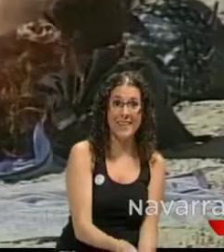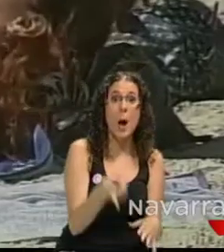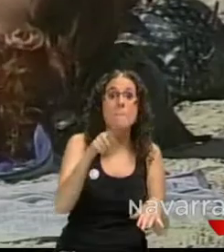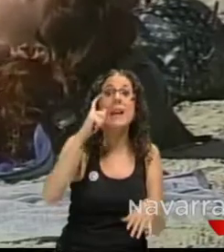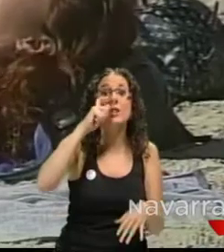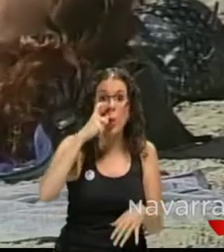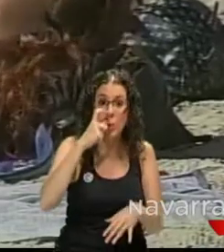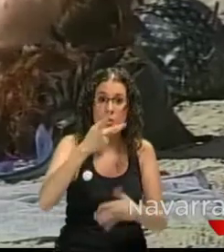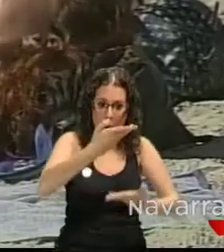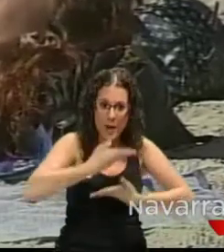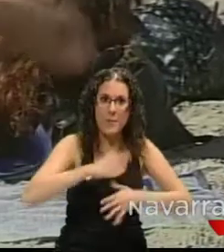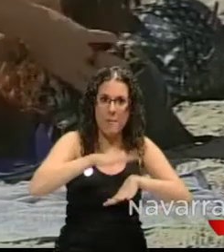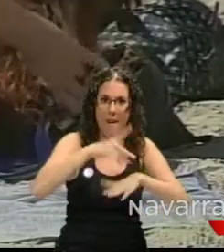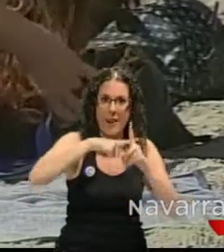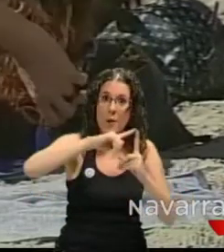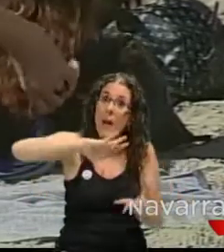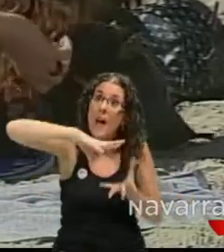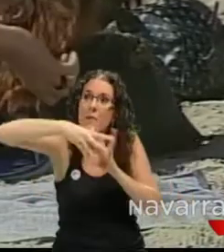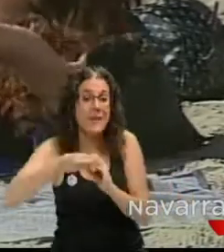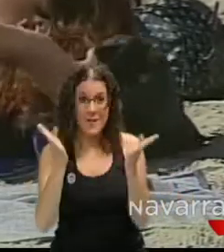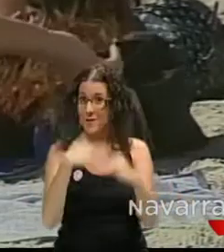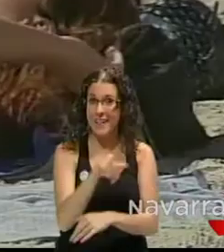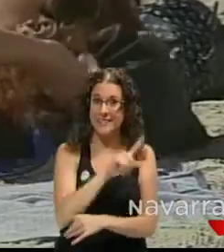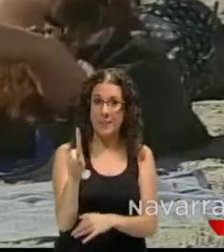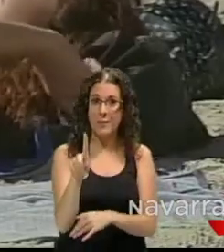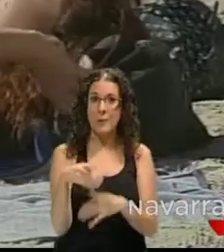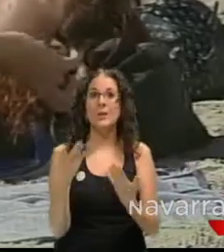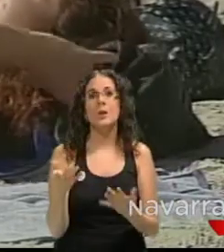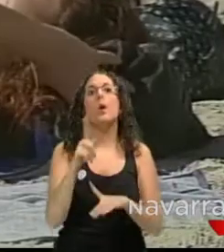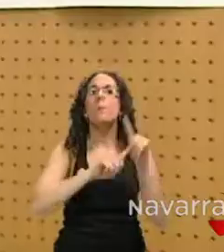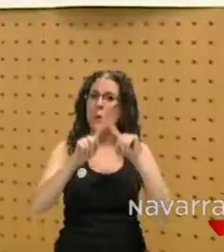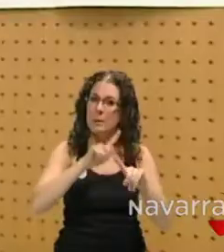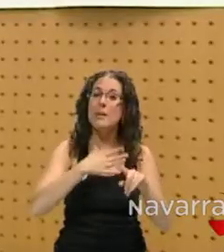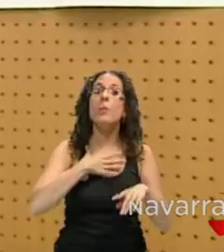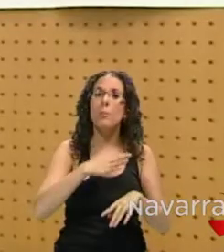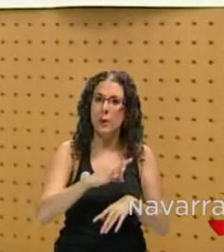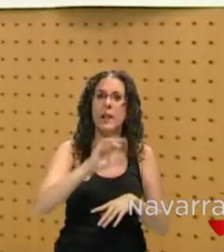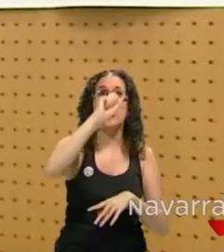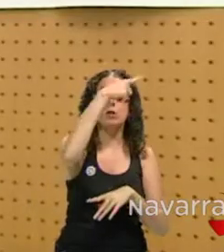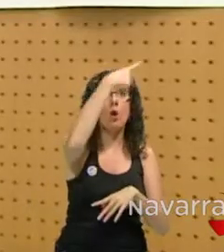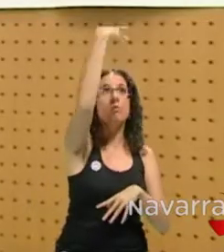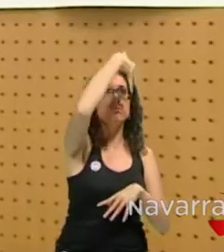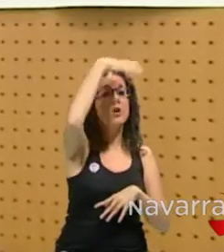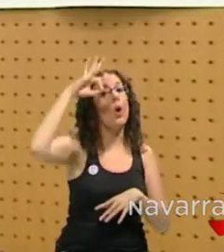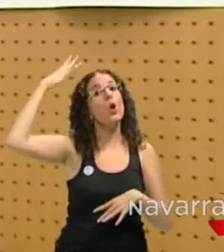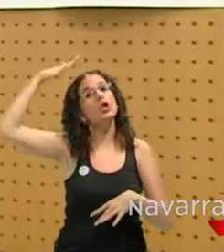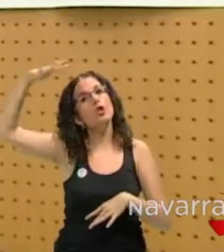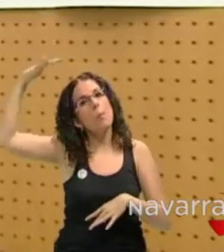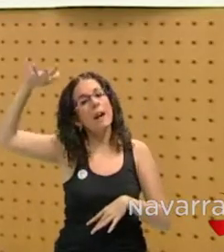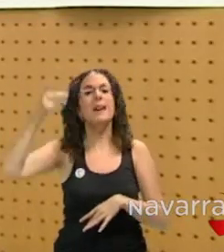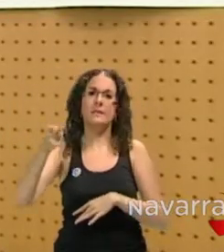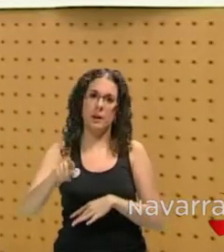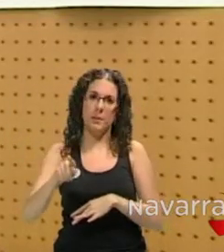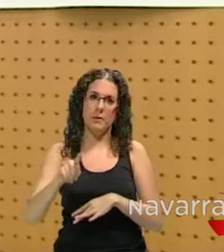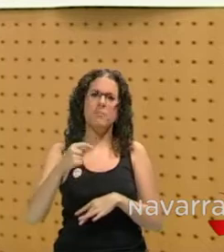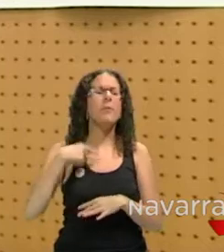ir aclimatándonos. Se pueden producir al sol o a la sombra, ¿vale? Yo eso creo que es importante, porque a veces se piensa que